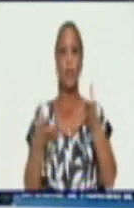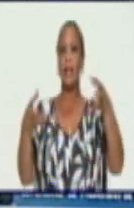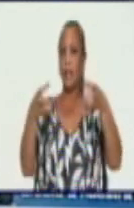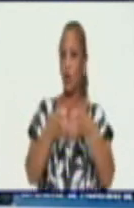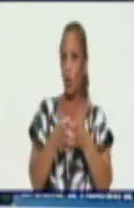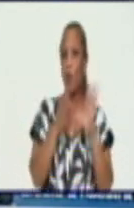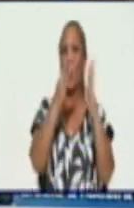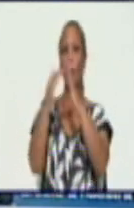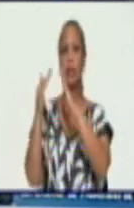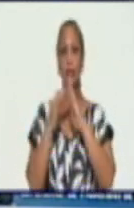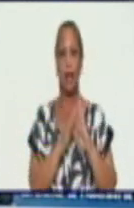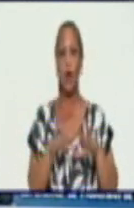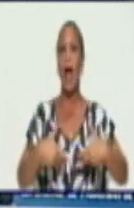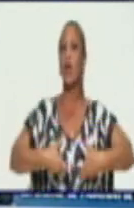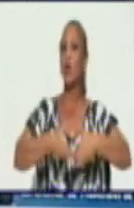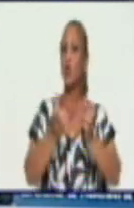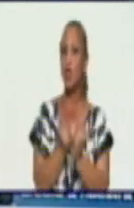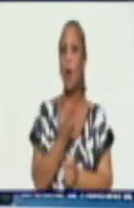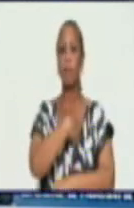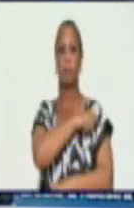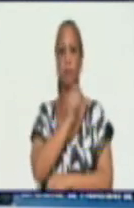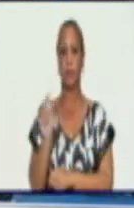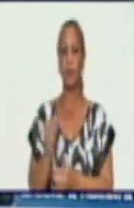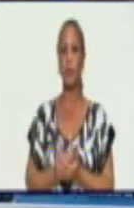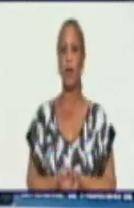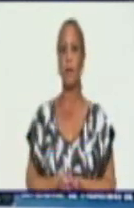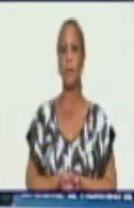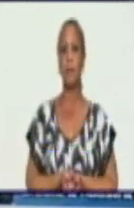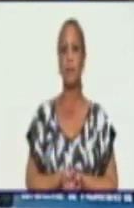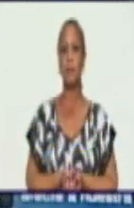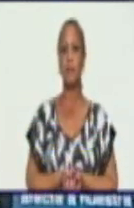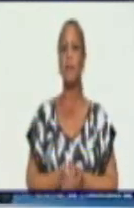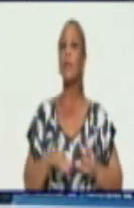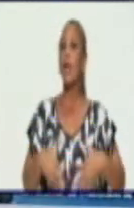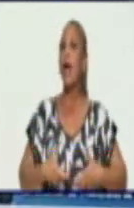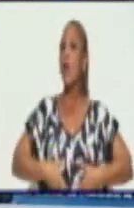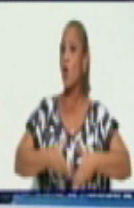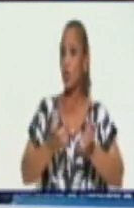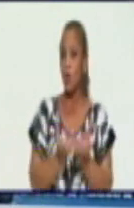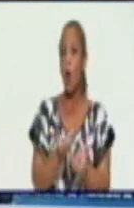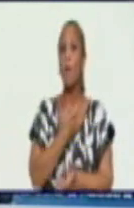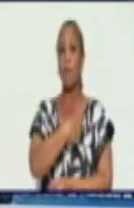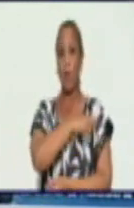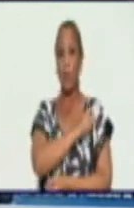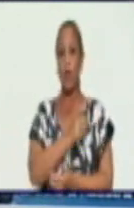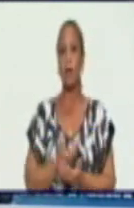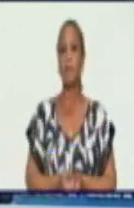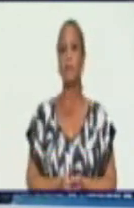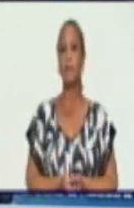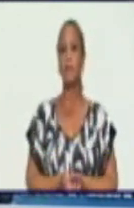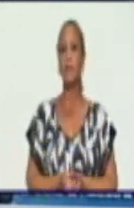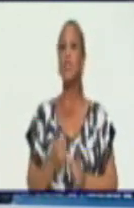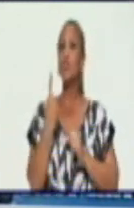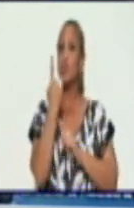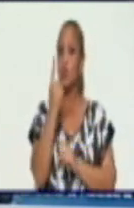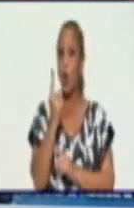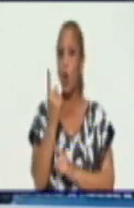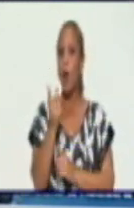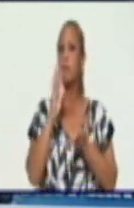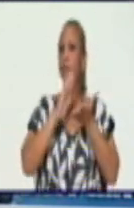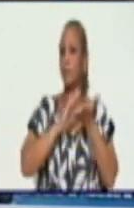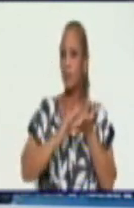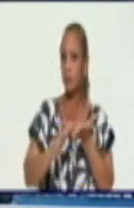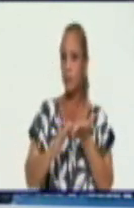comunitario al consejo popular al consejo popular solamente autorizar